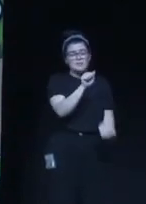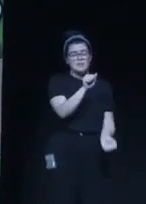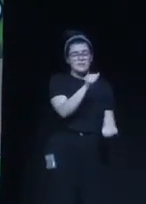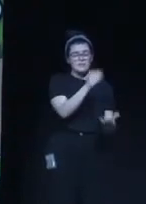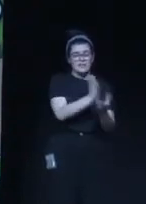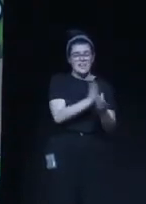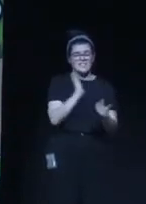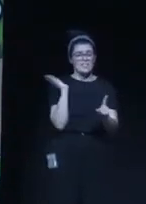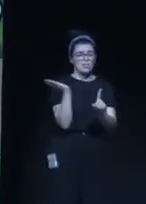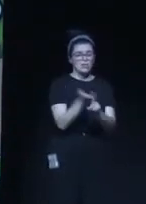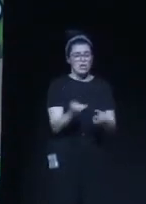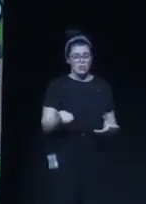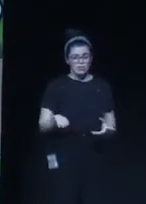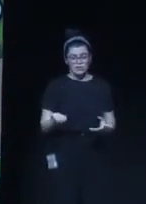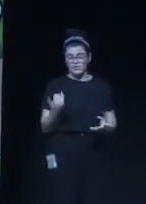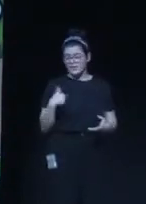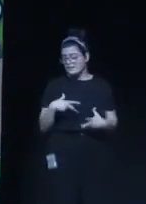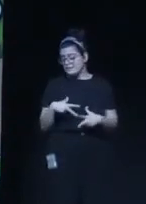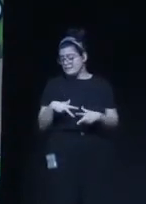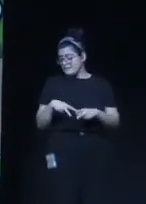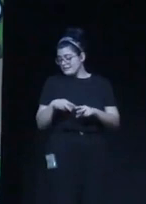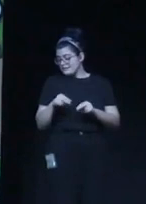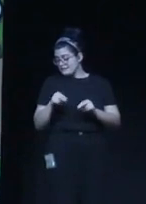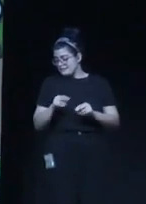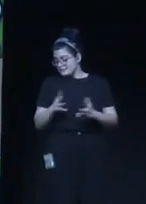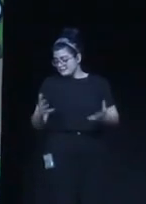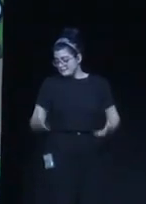que se acabó